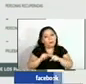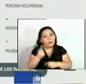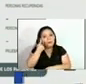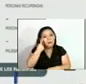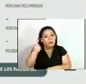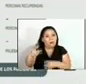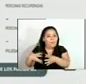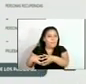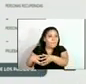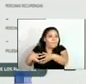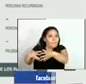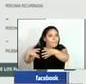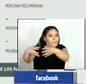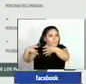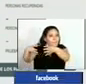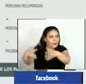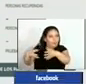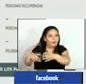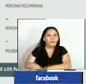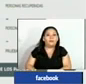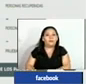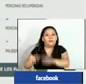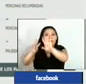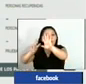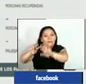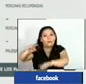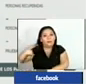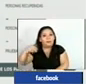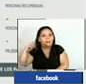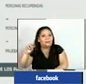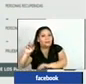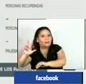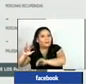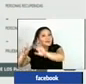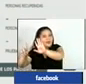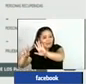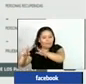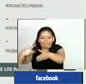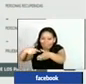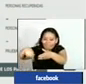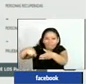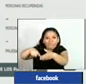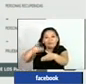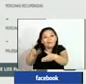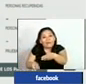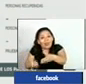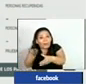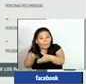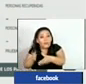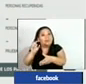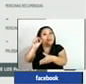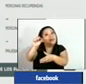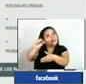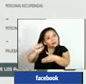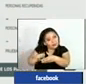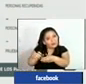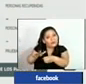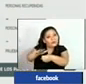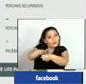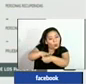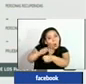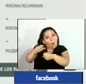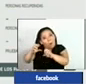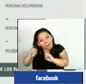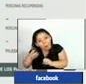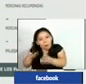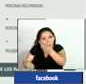un número muy grande de casos sospechosos. 7,036 casos que en determinado momento podrían convertirse en pacientes